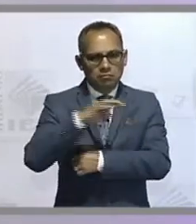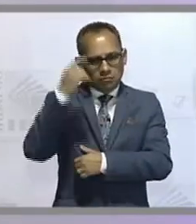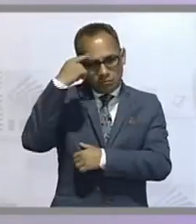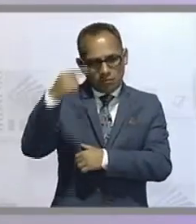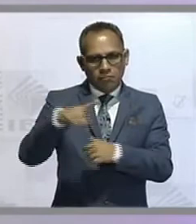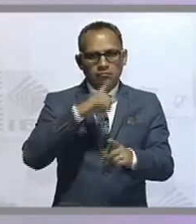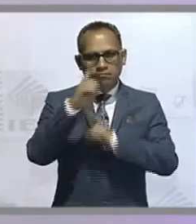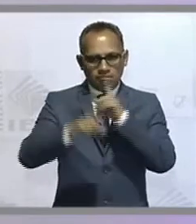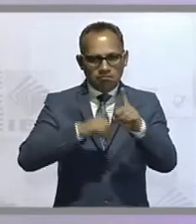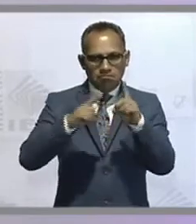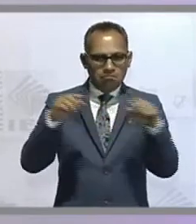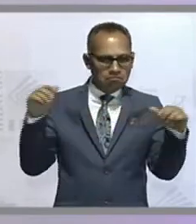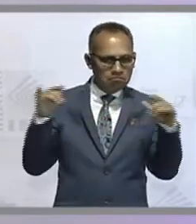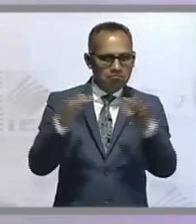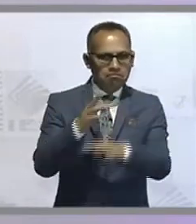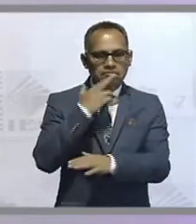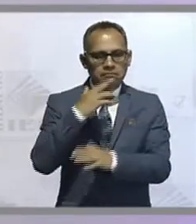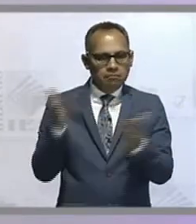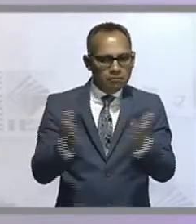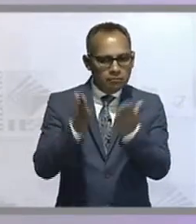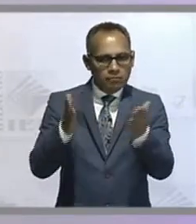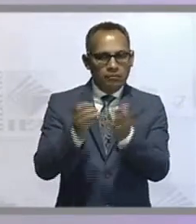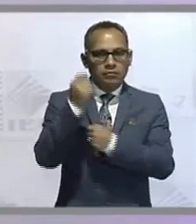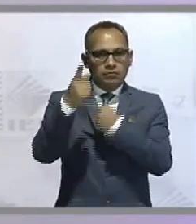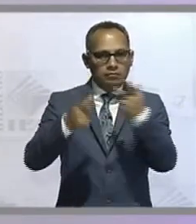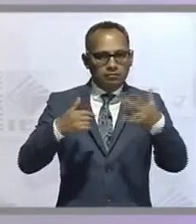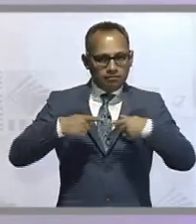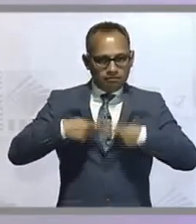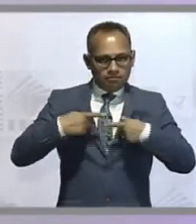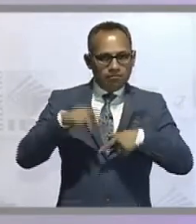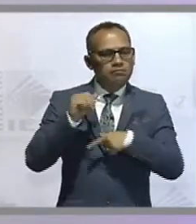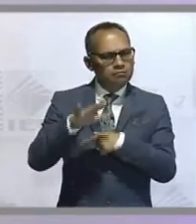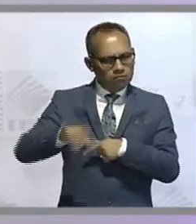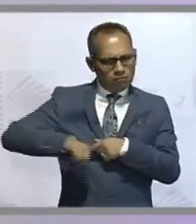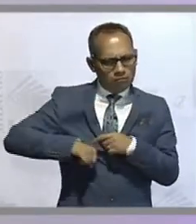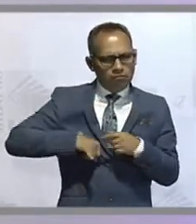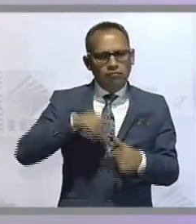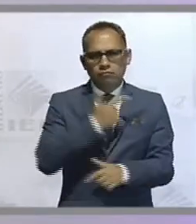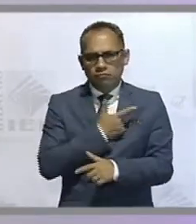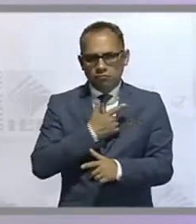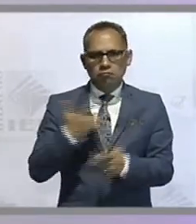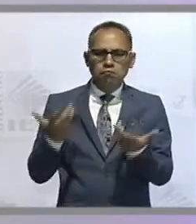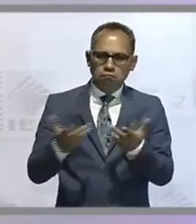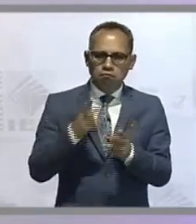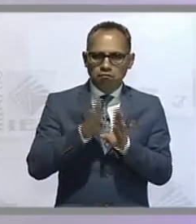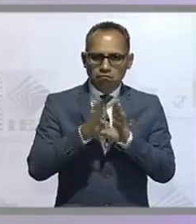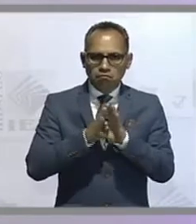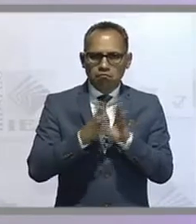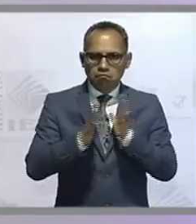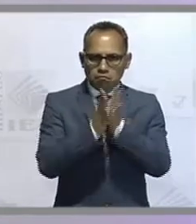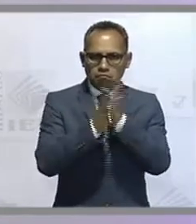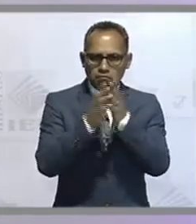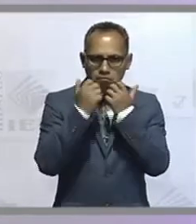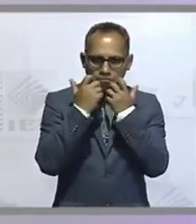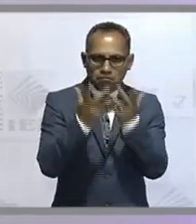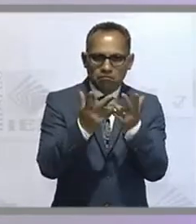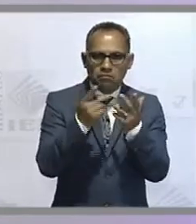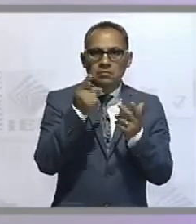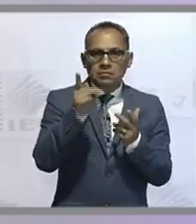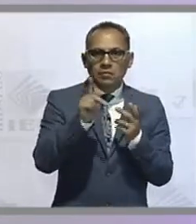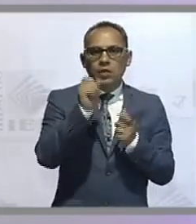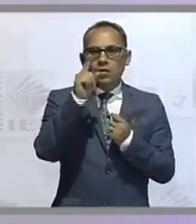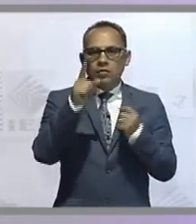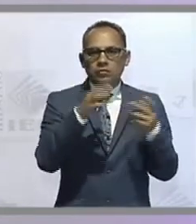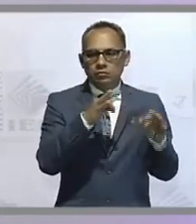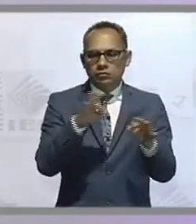deporte para promoverla aun más hay gente que está muy interesada y que con gusto participaría pero se pierde de vista porque se desvían los recursos